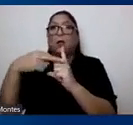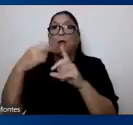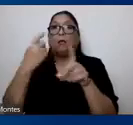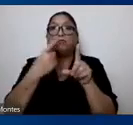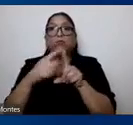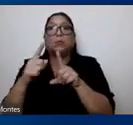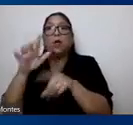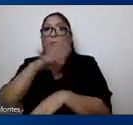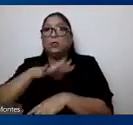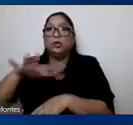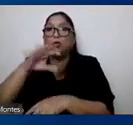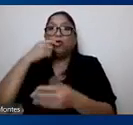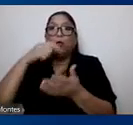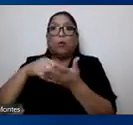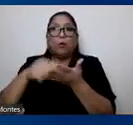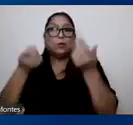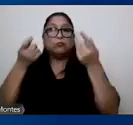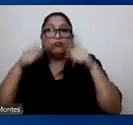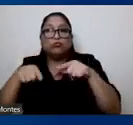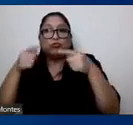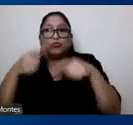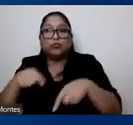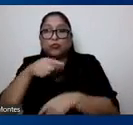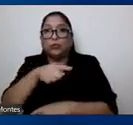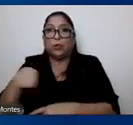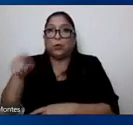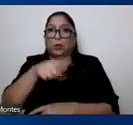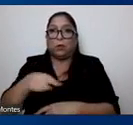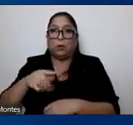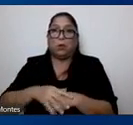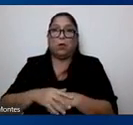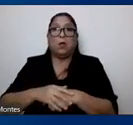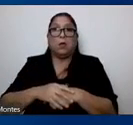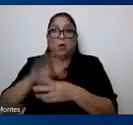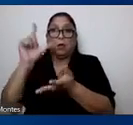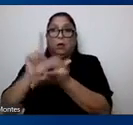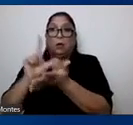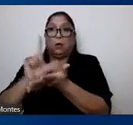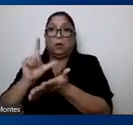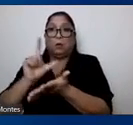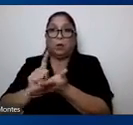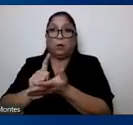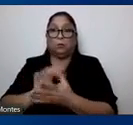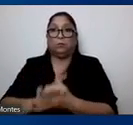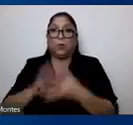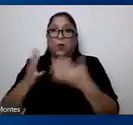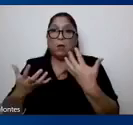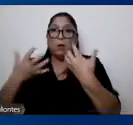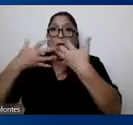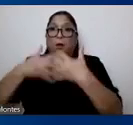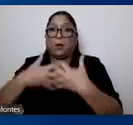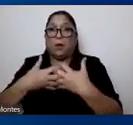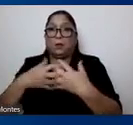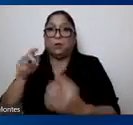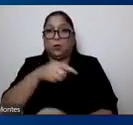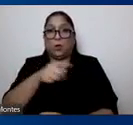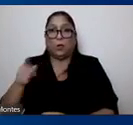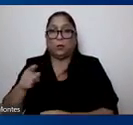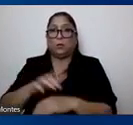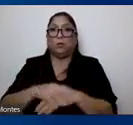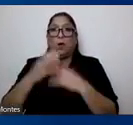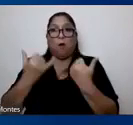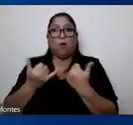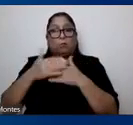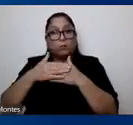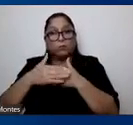de lo que acontecía en la capital en relación a los subversivos. Vamos a pasar a una